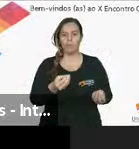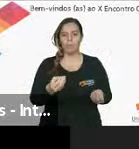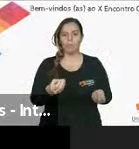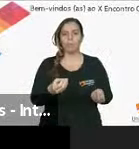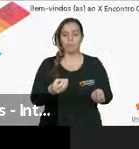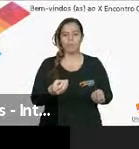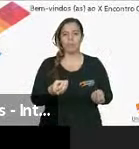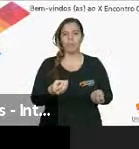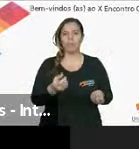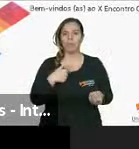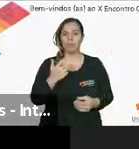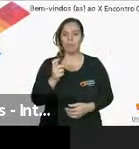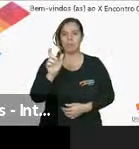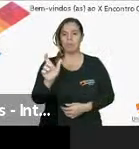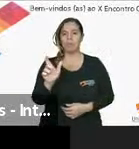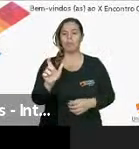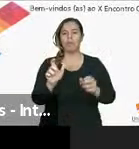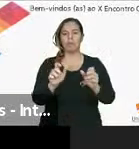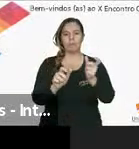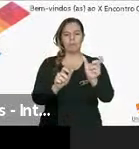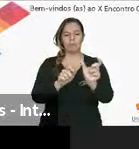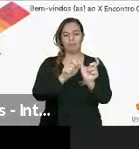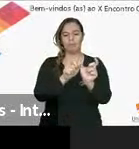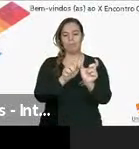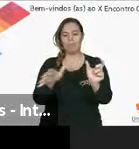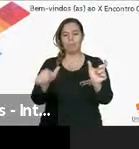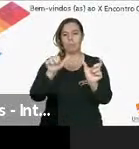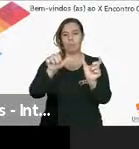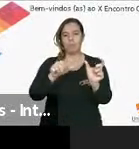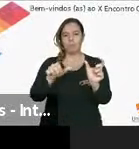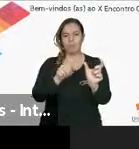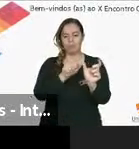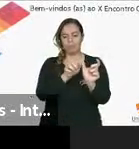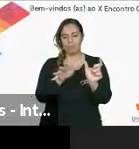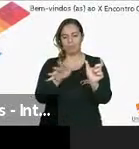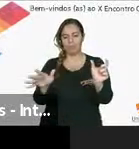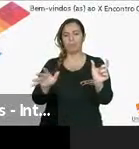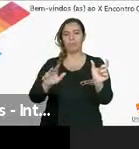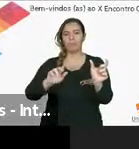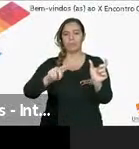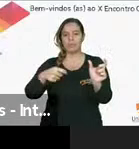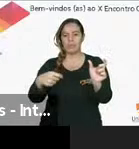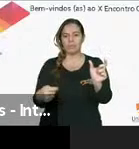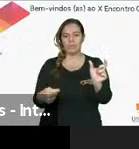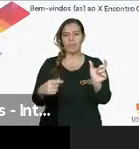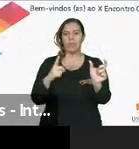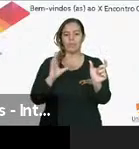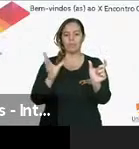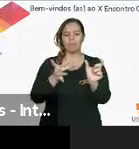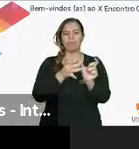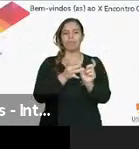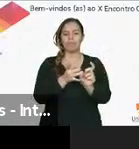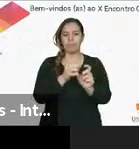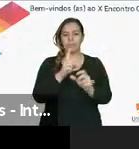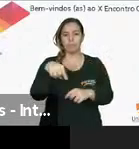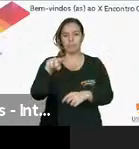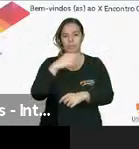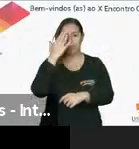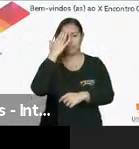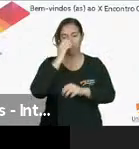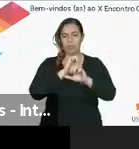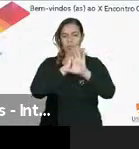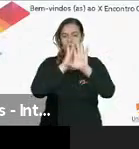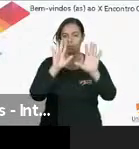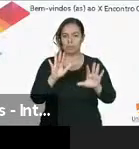una palabra polisémica y hay muchos distintos oídos a esta noción. Se